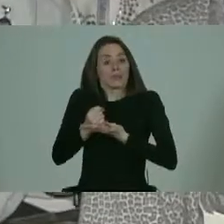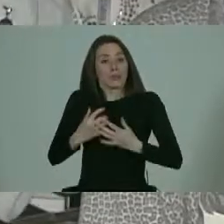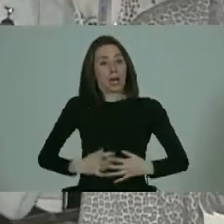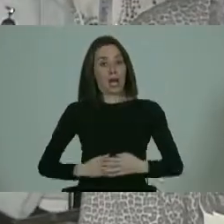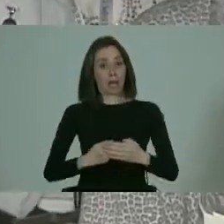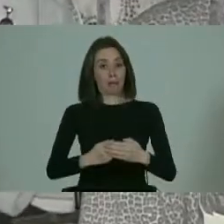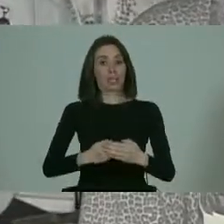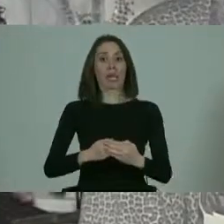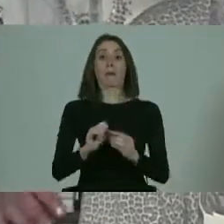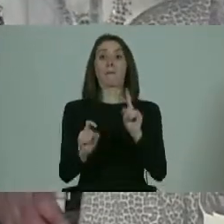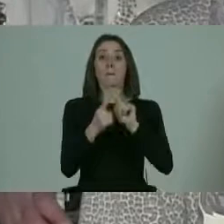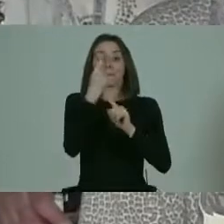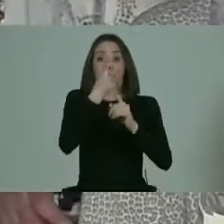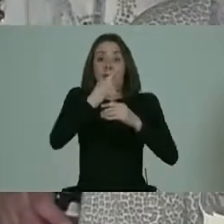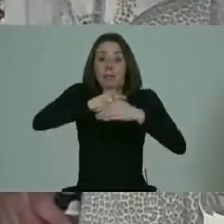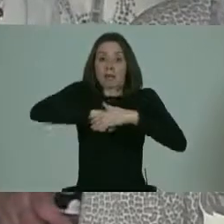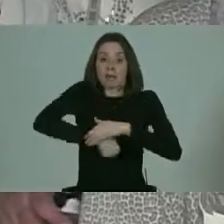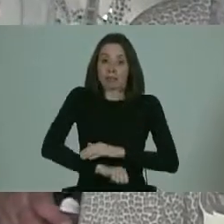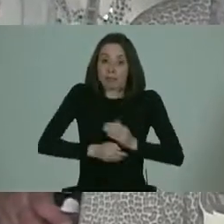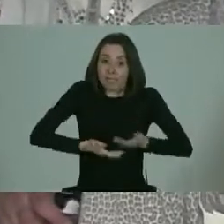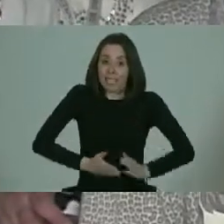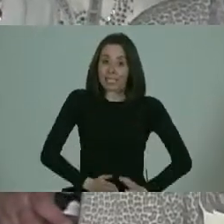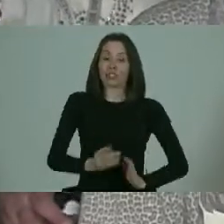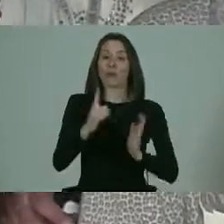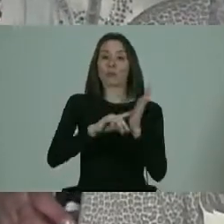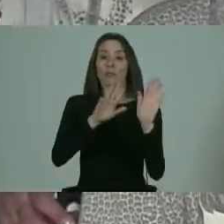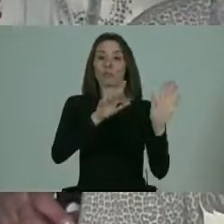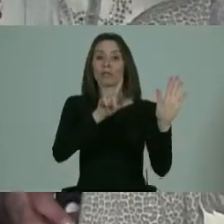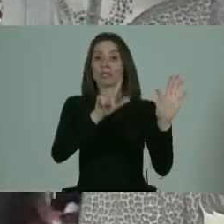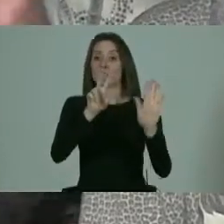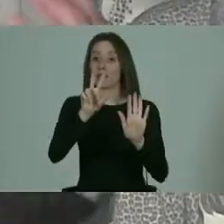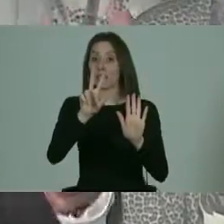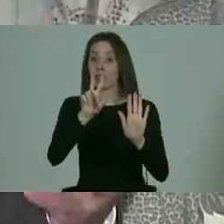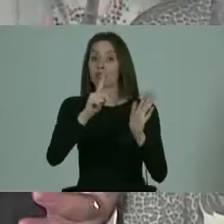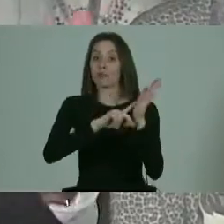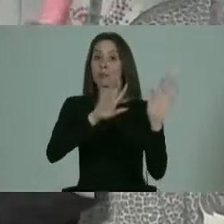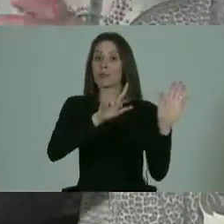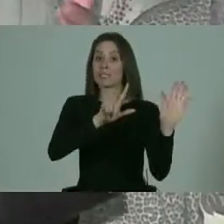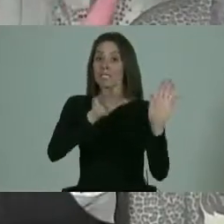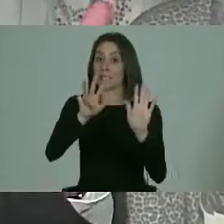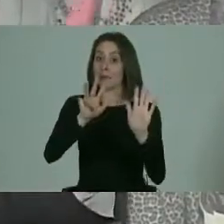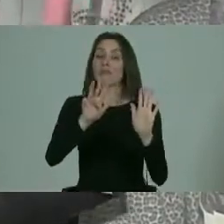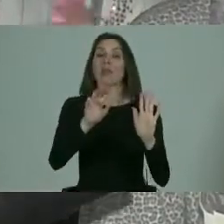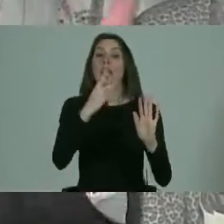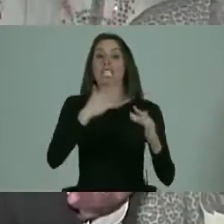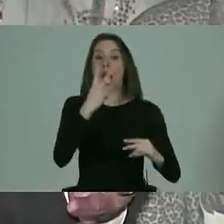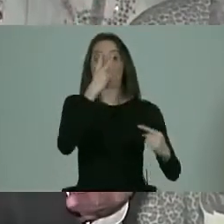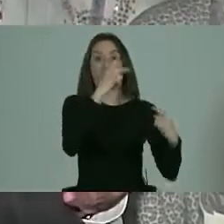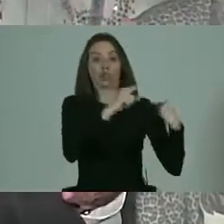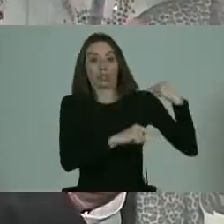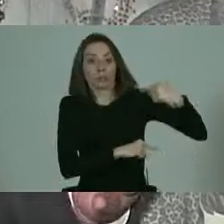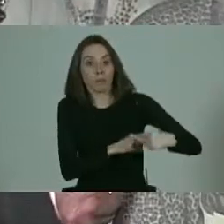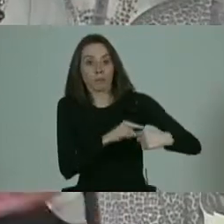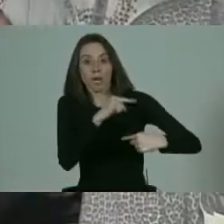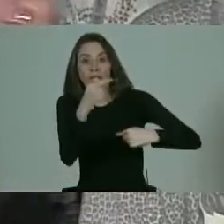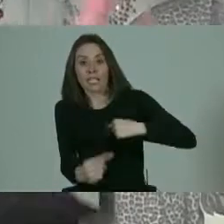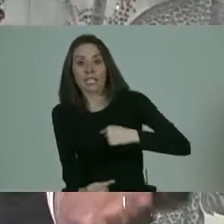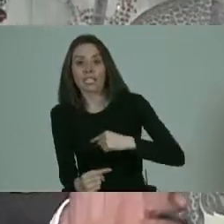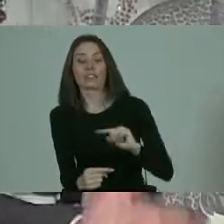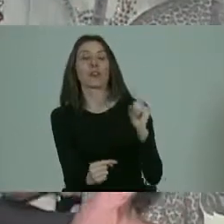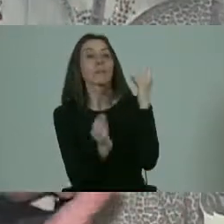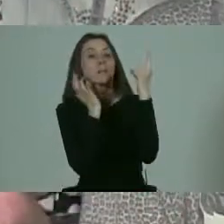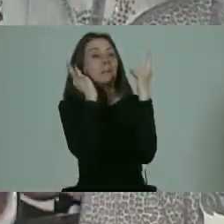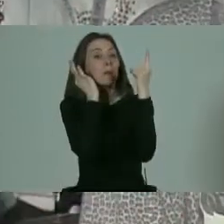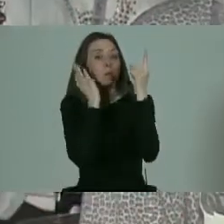al 78 29 se hallaban dos generaciones y a la primera mujer que nació de esto ya